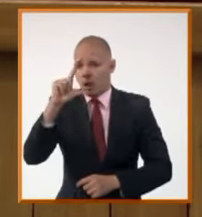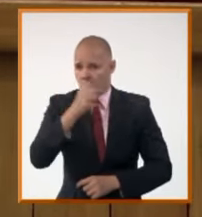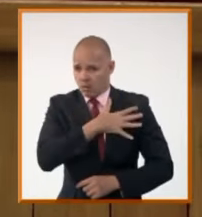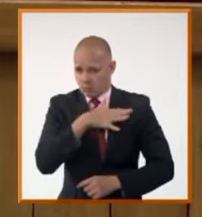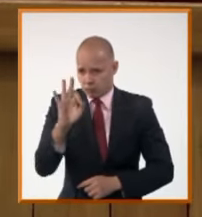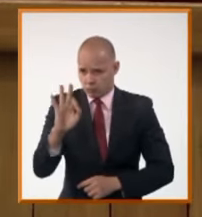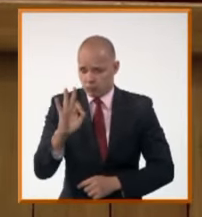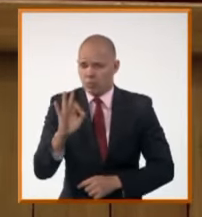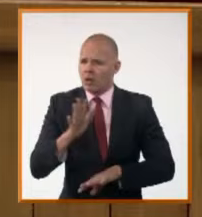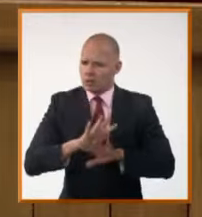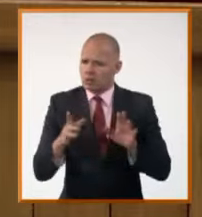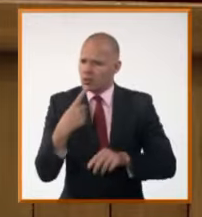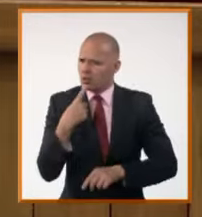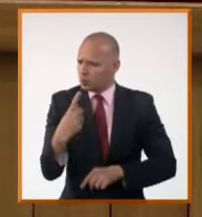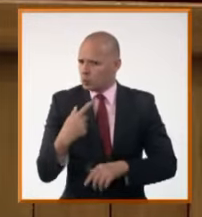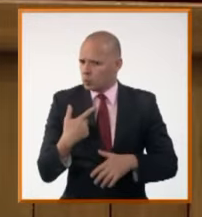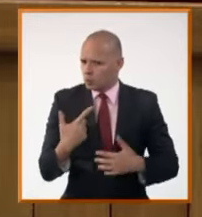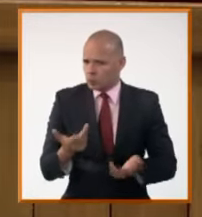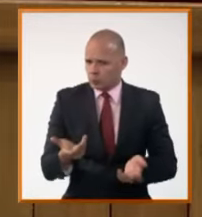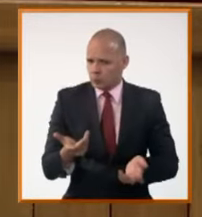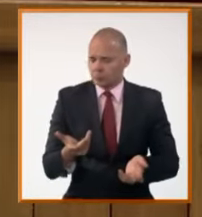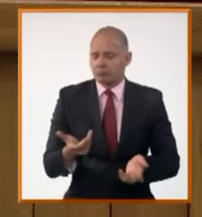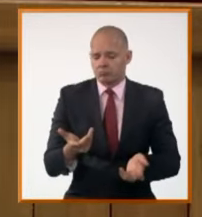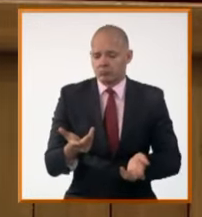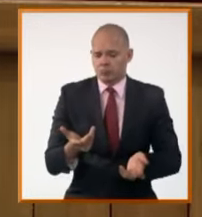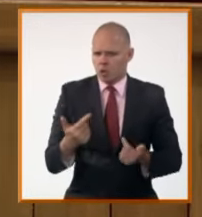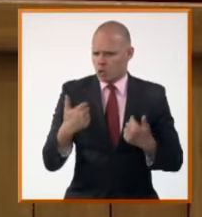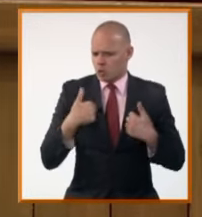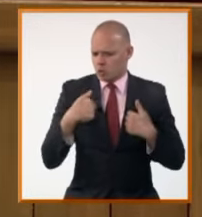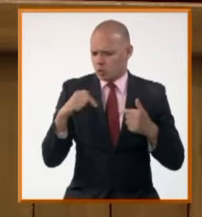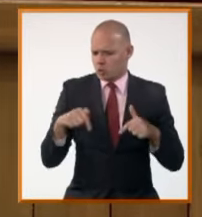nosotros tenemos prevista hacer una intervención